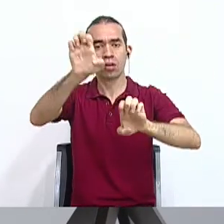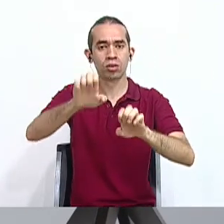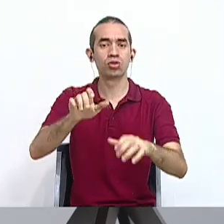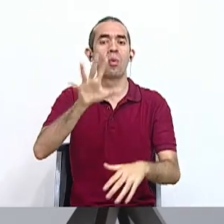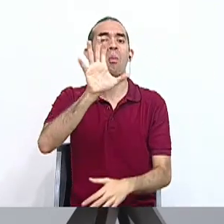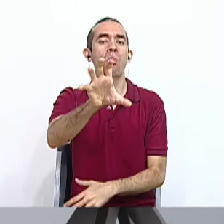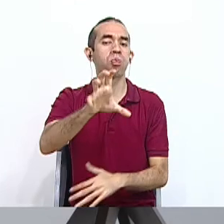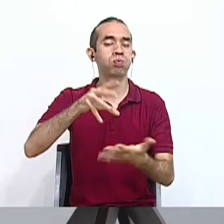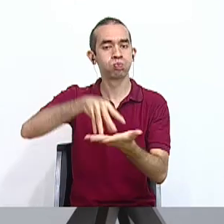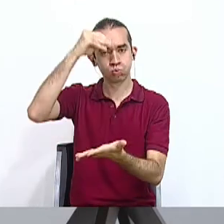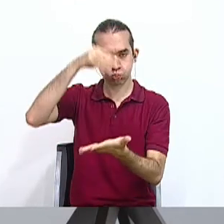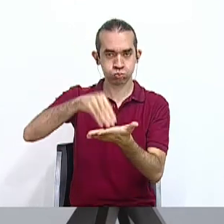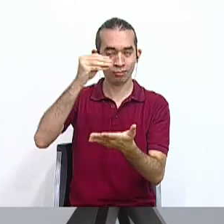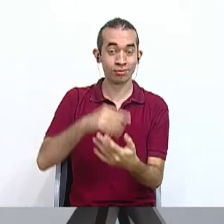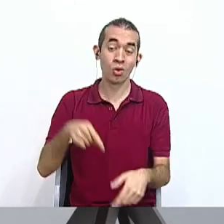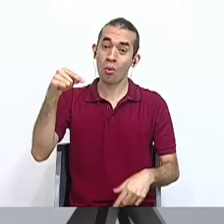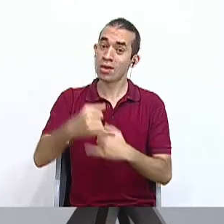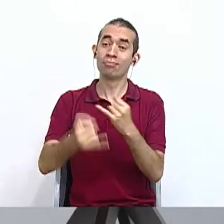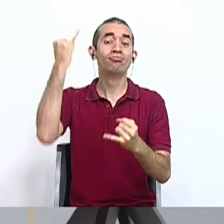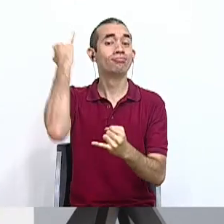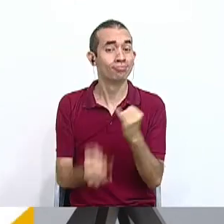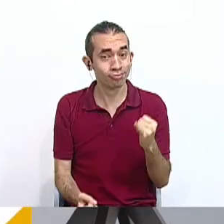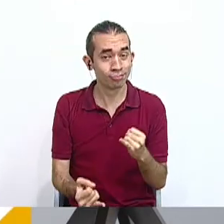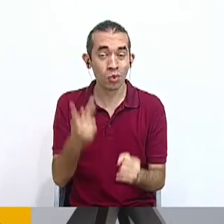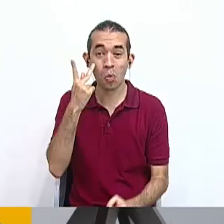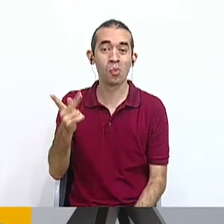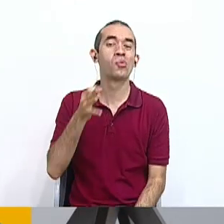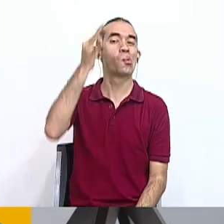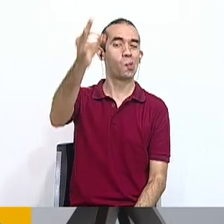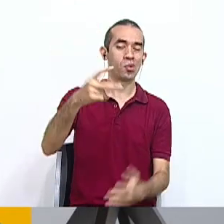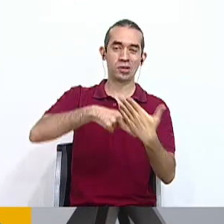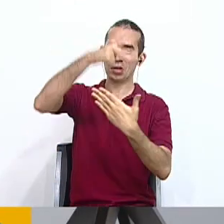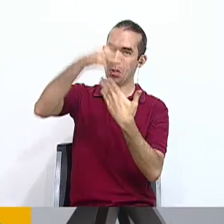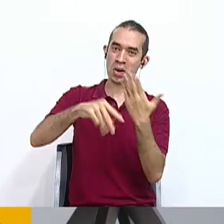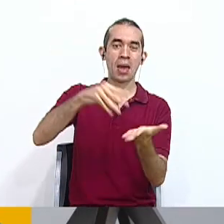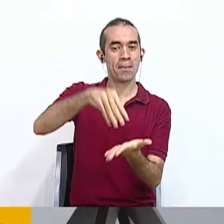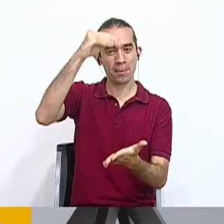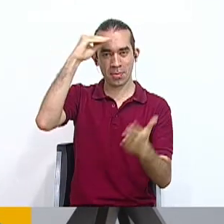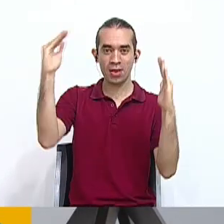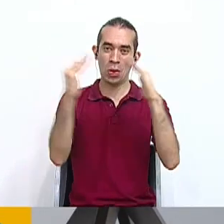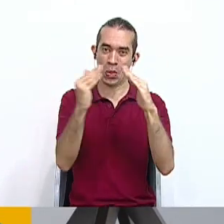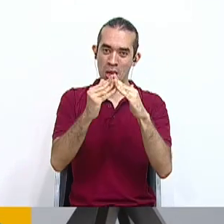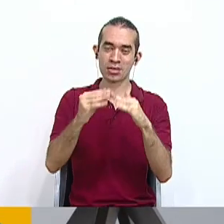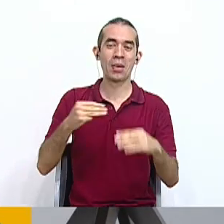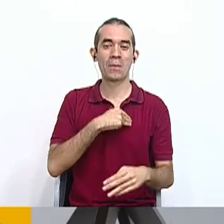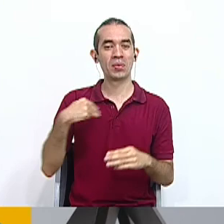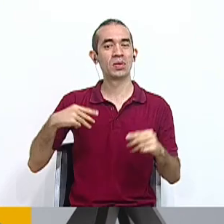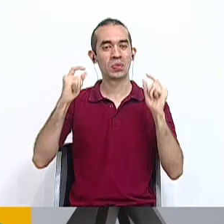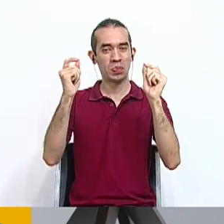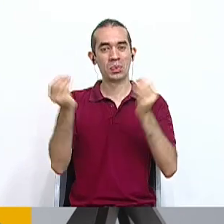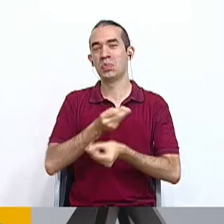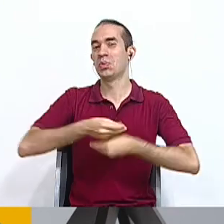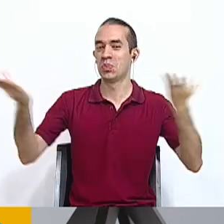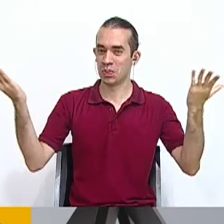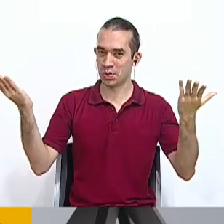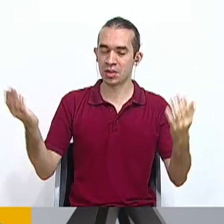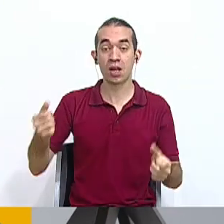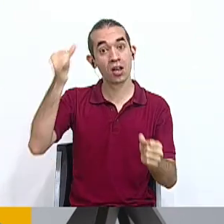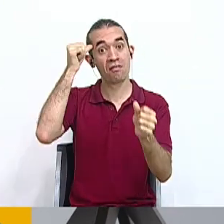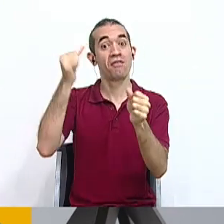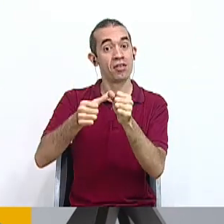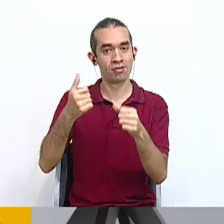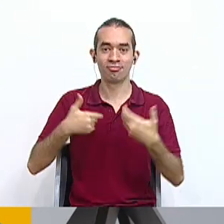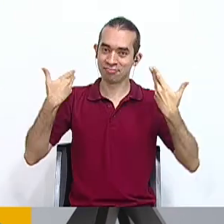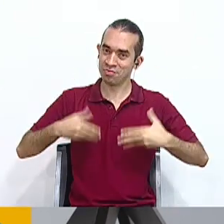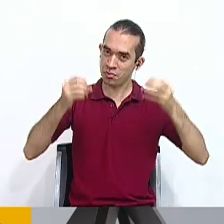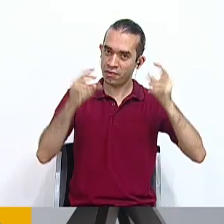aprendizaje. Ha sido todo por hoy y nos vemos en nuestro próximo programa de Aprendo en Casa del Ministerio de Educación Pública. Y recuerde,